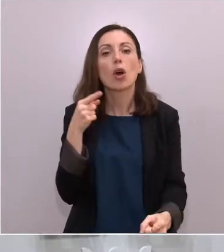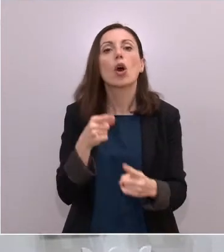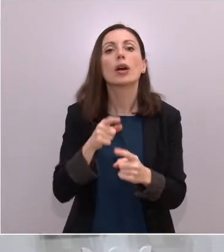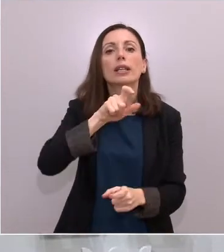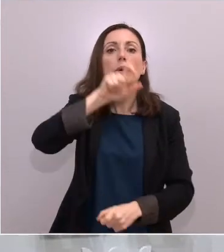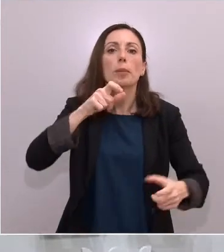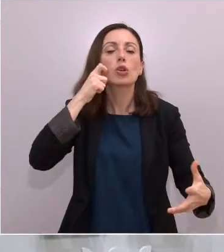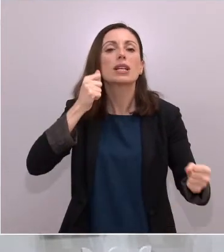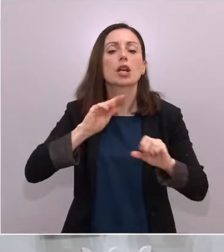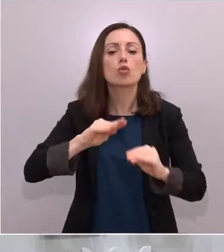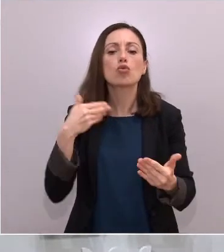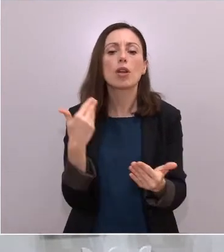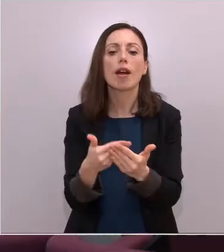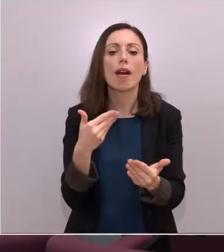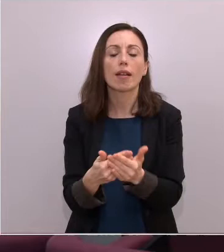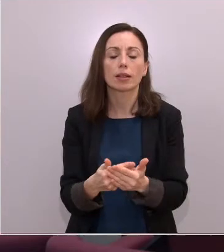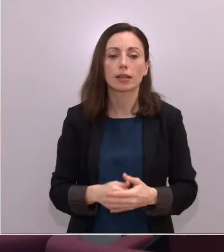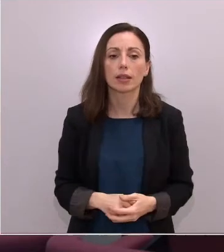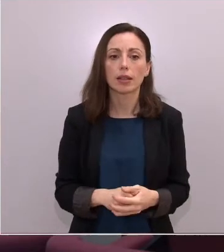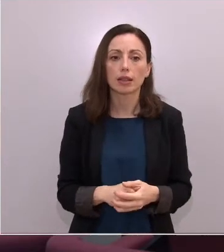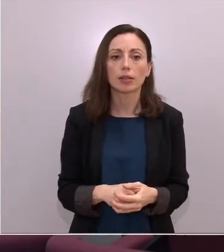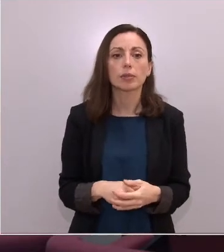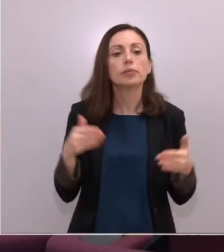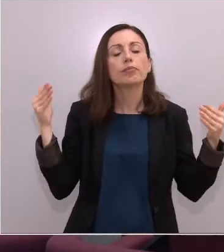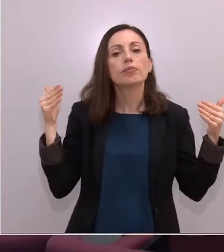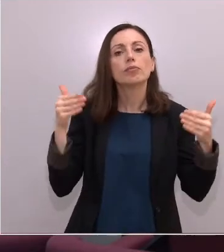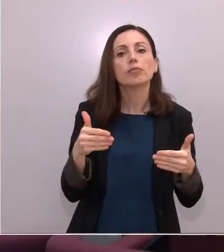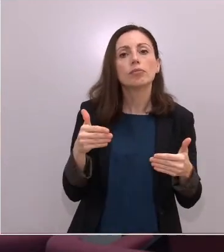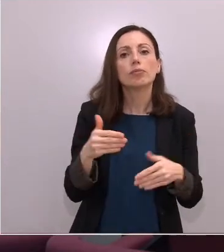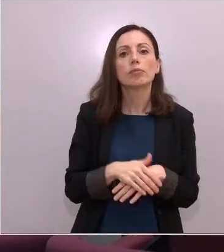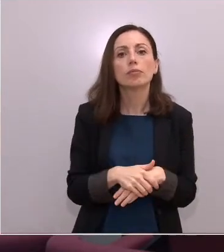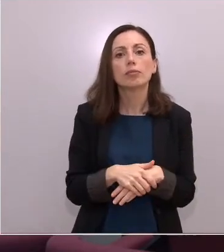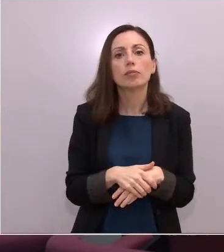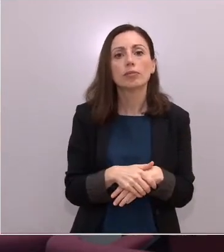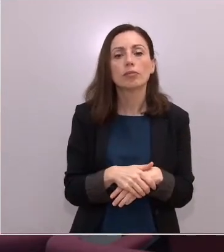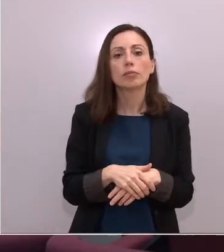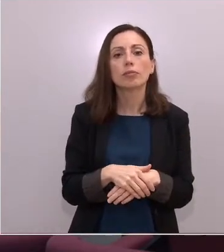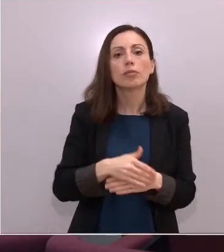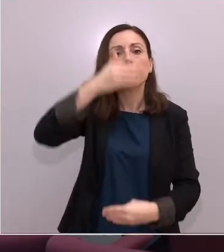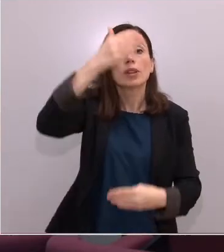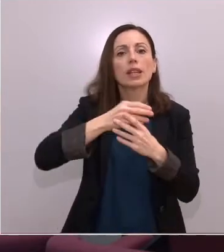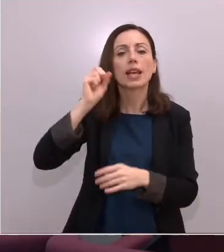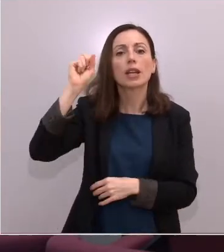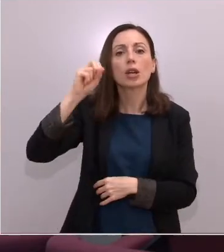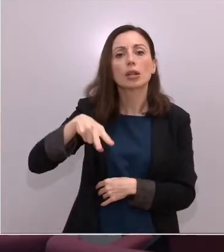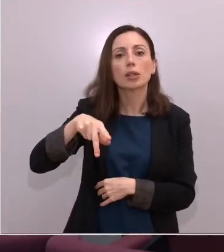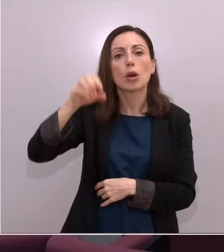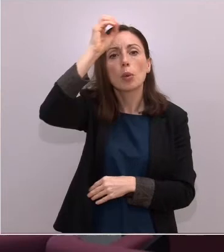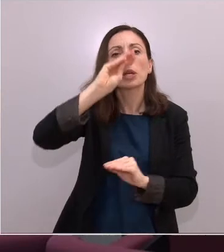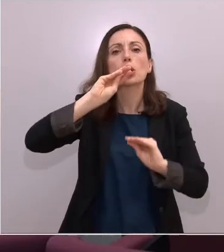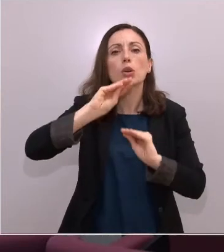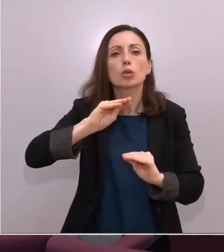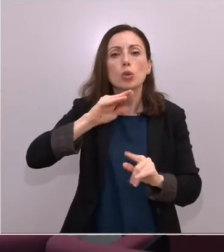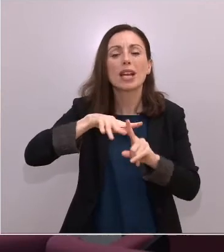de las personas. También en este sentido se pronuncia también el diario La Razón. Pregunta si considera usted que la situación